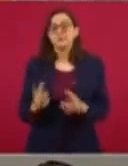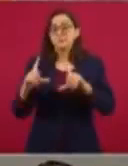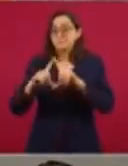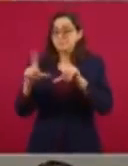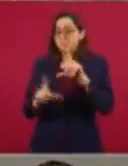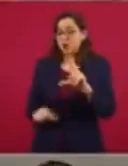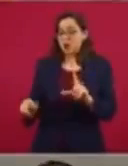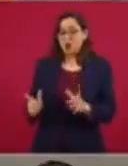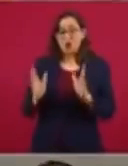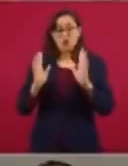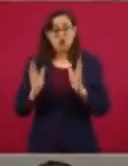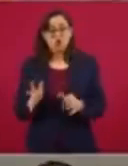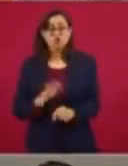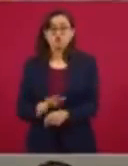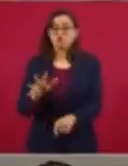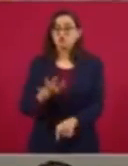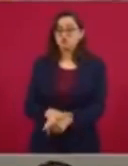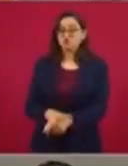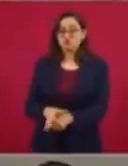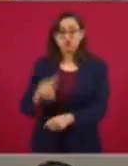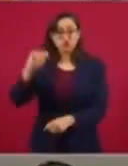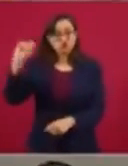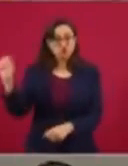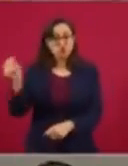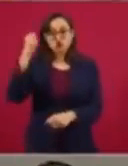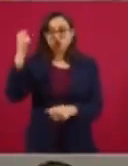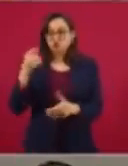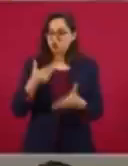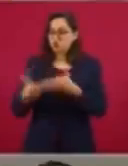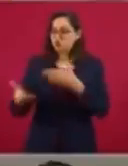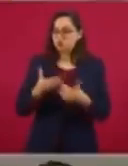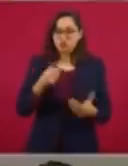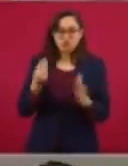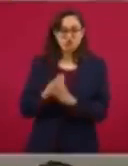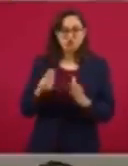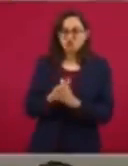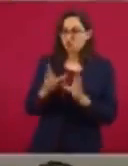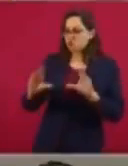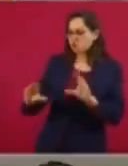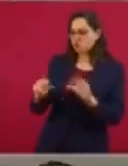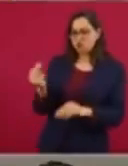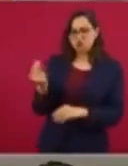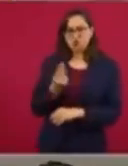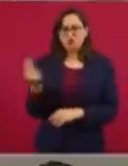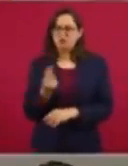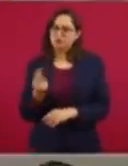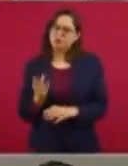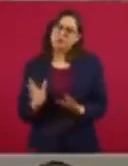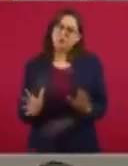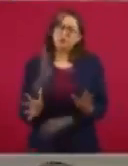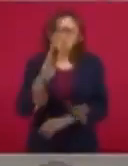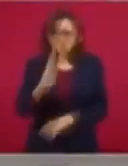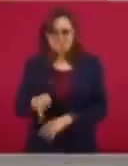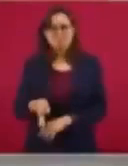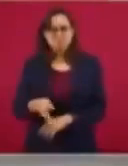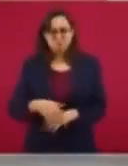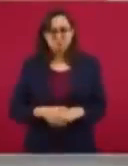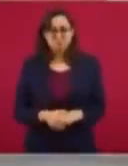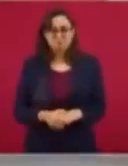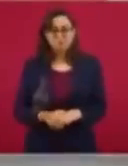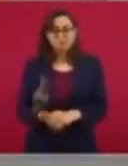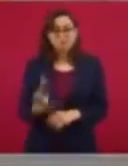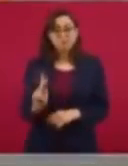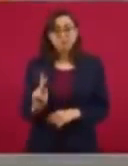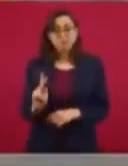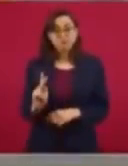no requiere de la capacitación tecnológica en materia eléctrica y petrolera, pero para